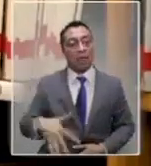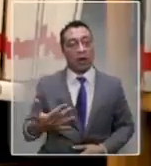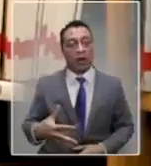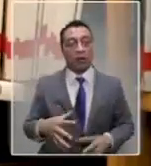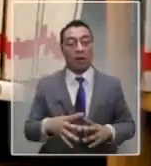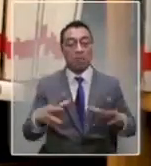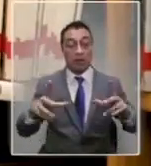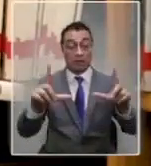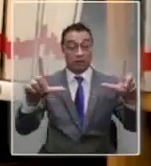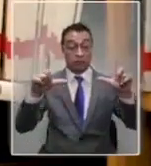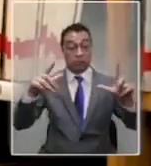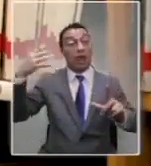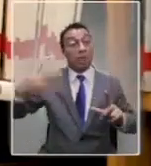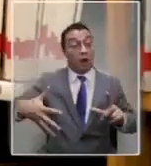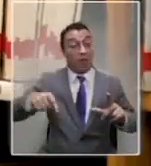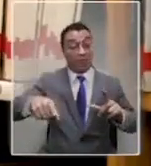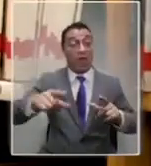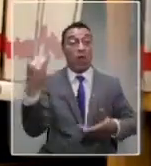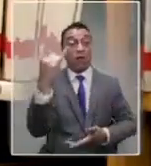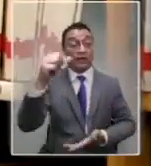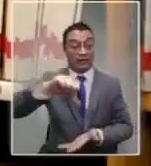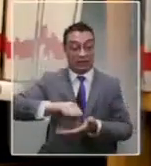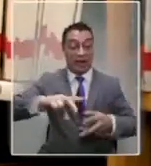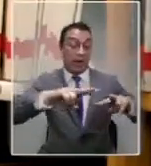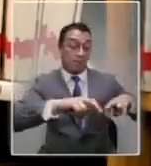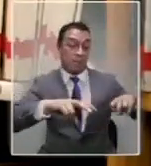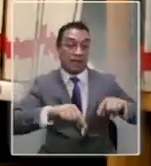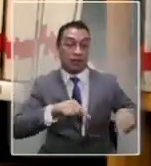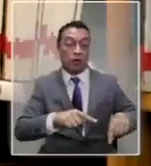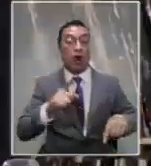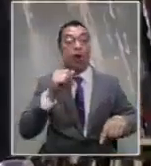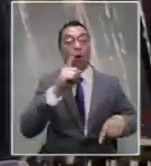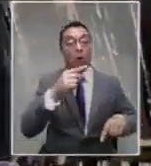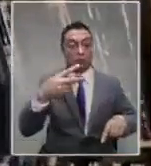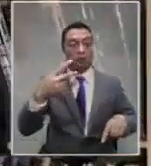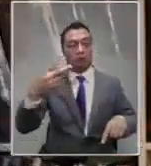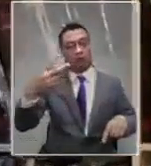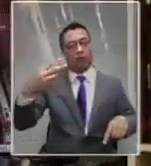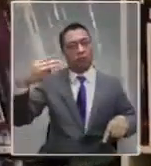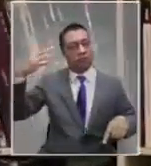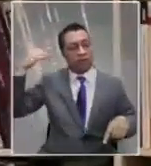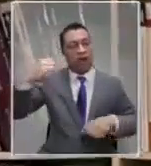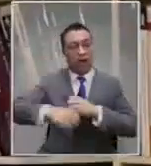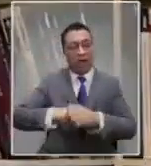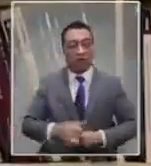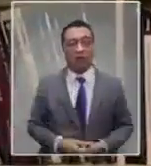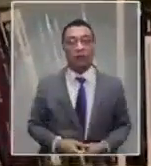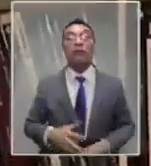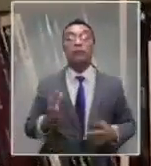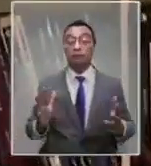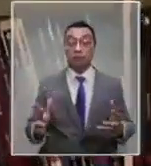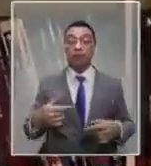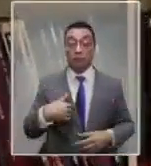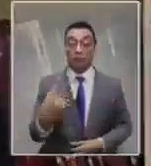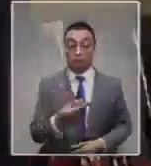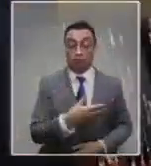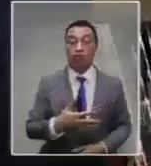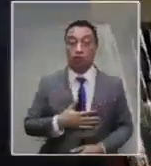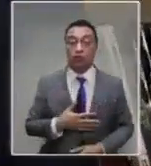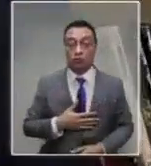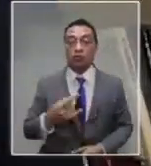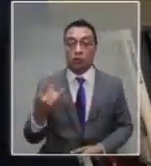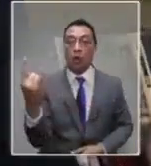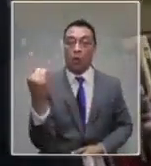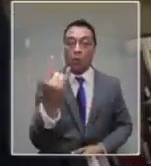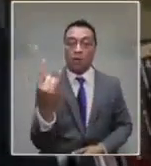importantes, lo más destacado de la Universidad Central en materia de investigación de los últimos par de años. Bien, bueno, nosotros somos una